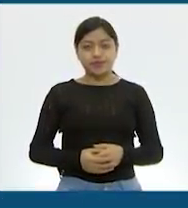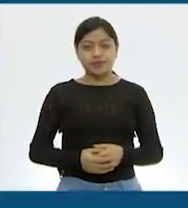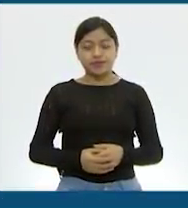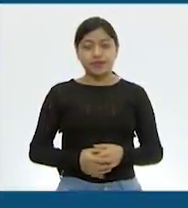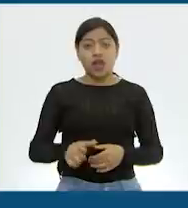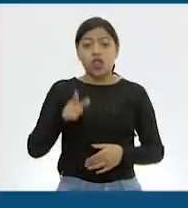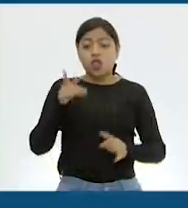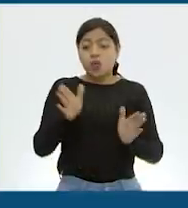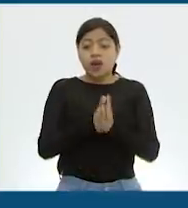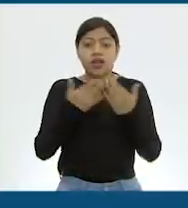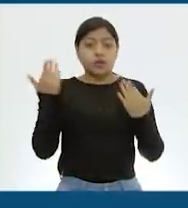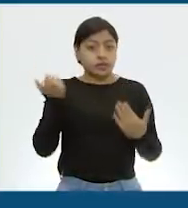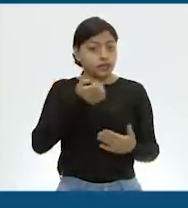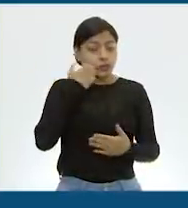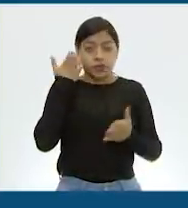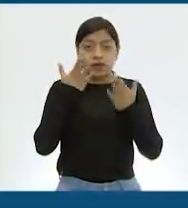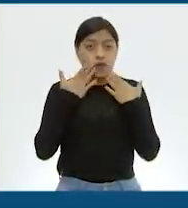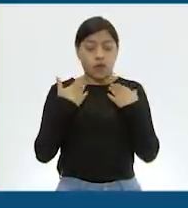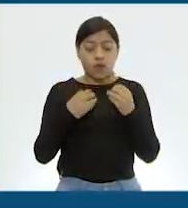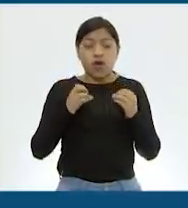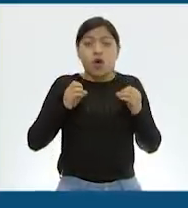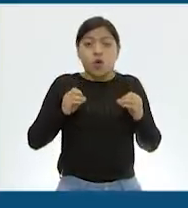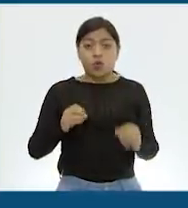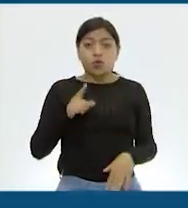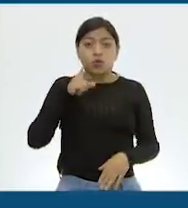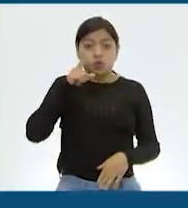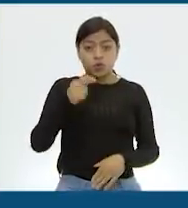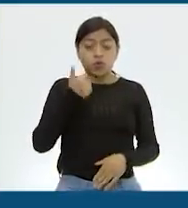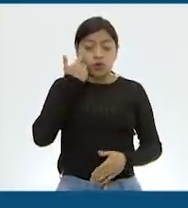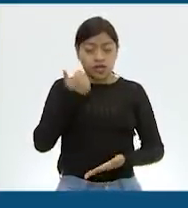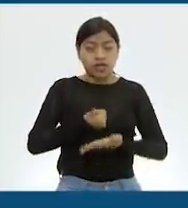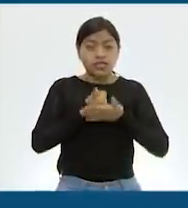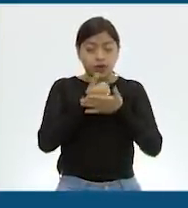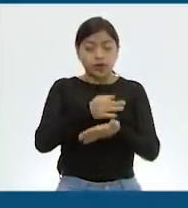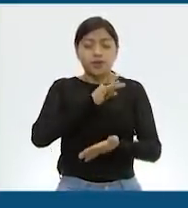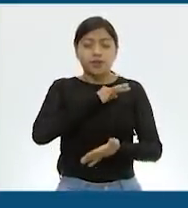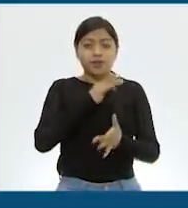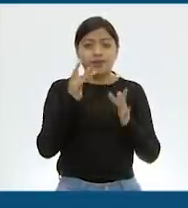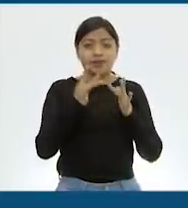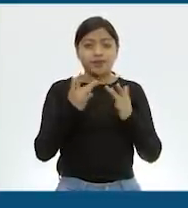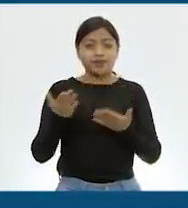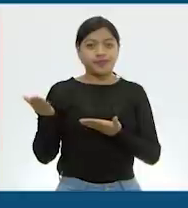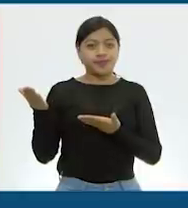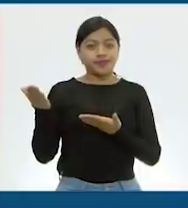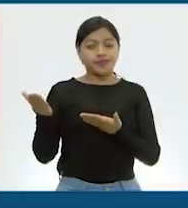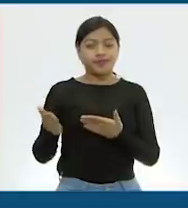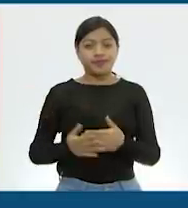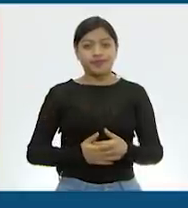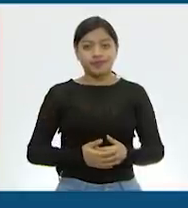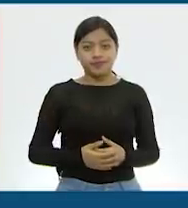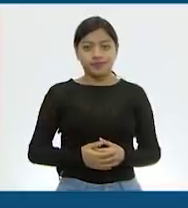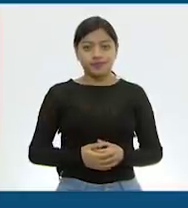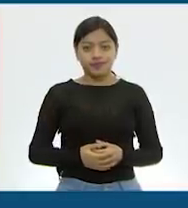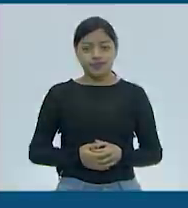Si no tienes el libro de texto o necesitas ayuda para responder las preguntas, contáctanos.